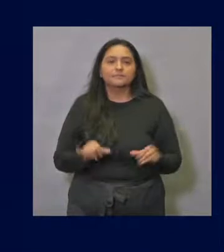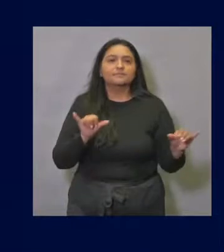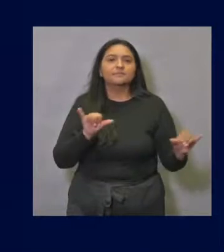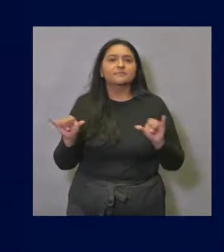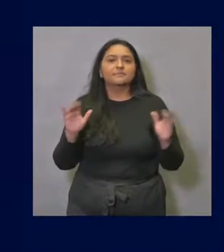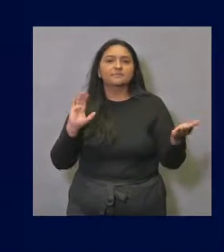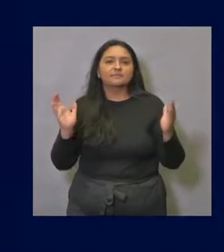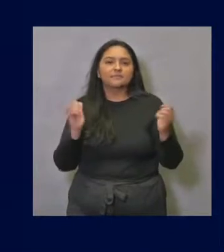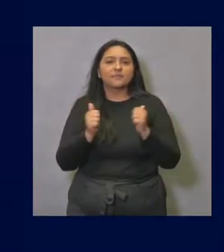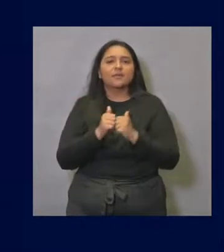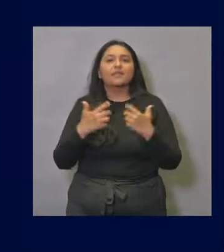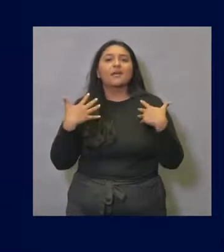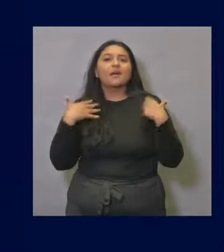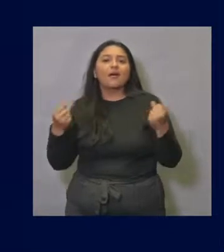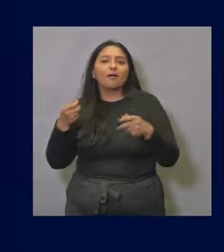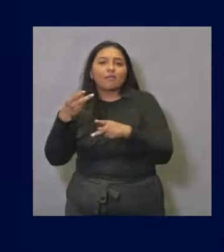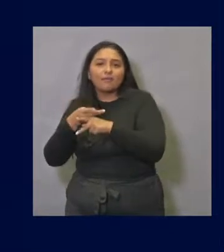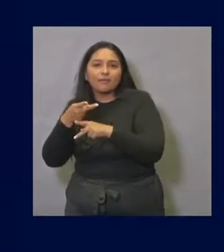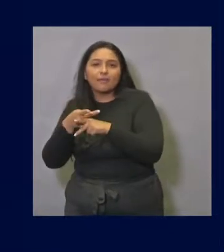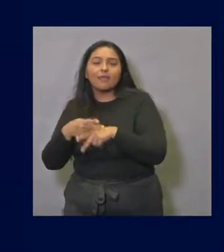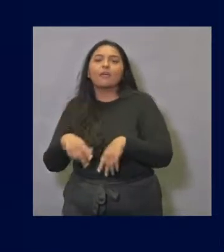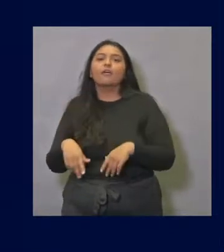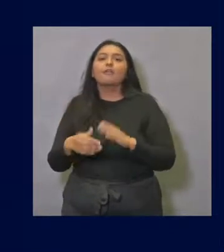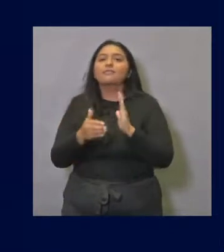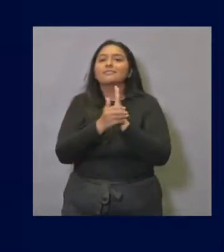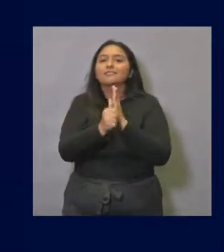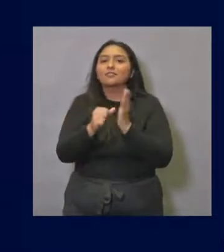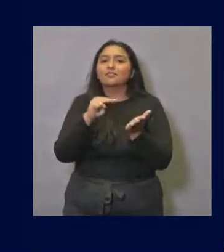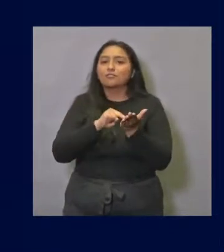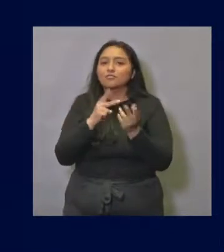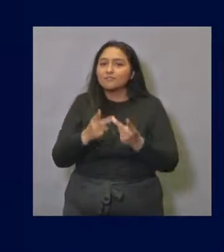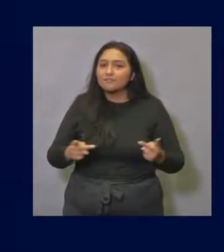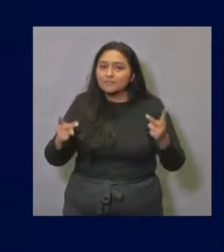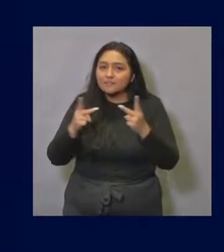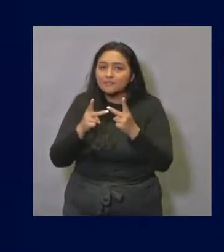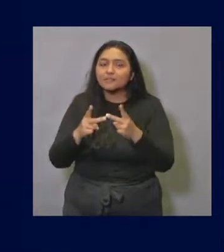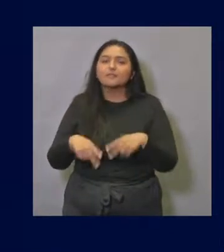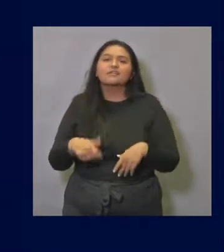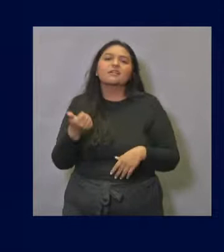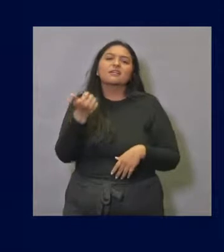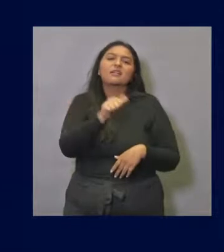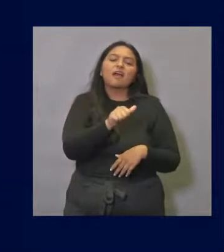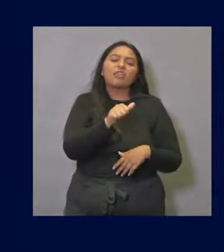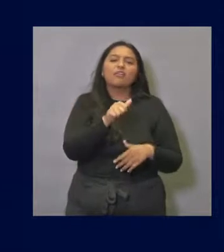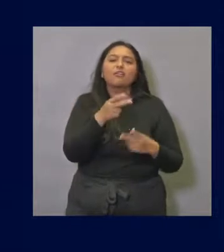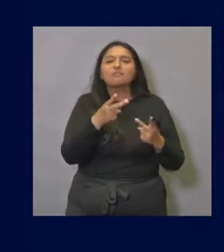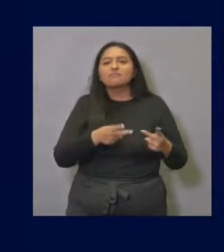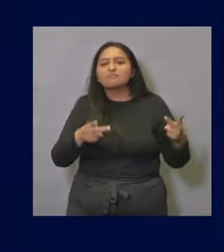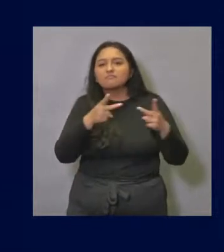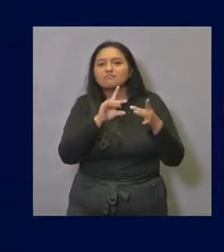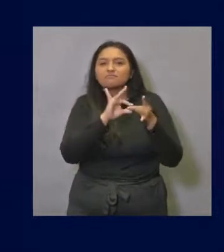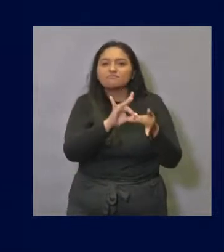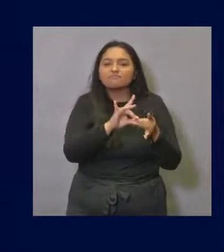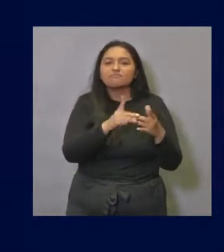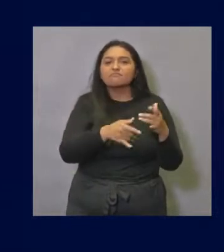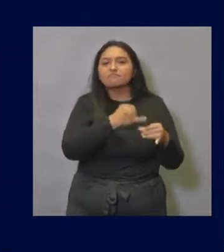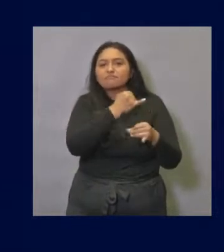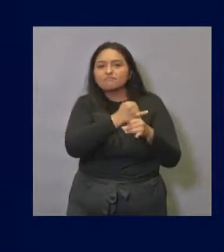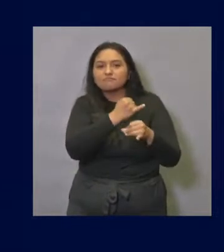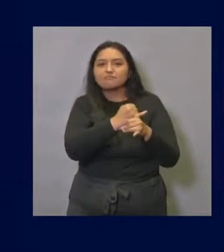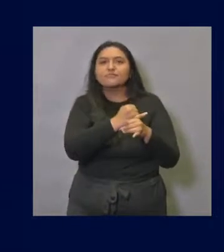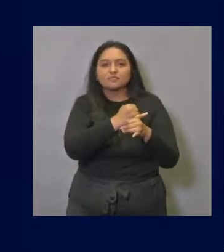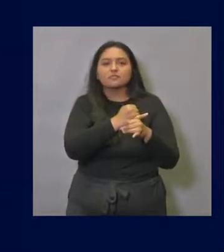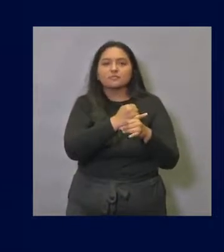en centros de salud, centros de enfermería especializada y otros entornos residenciales de atención a largo